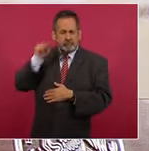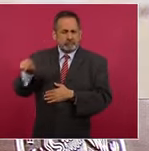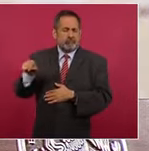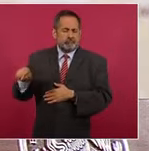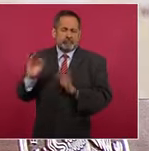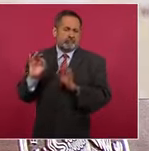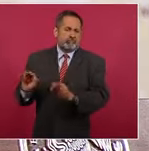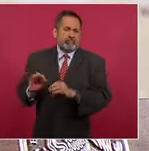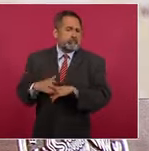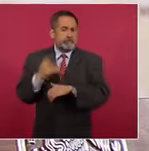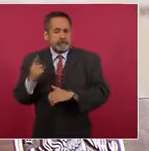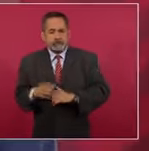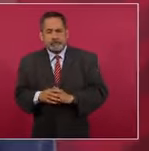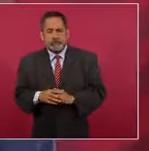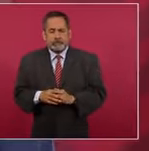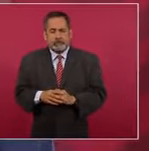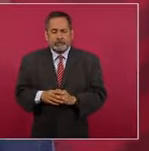porque